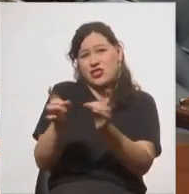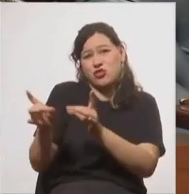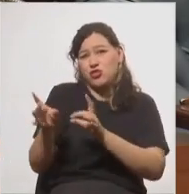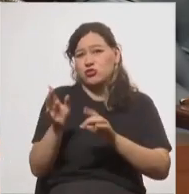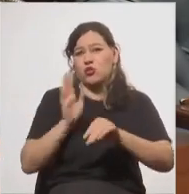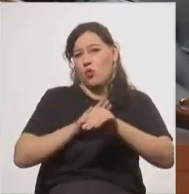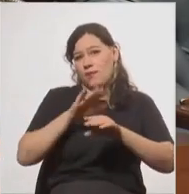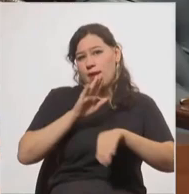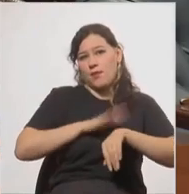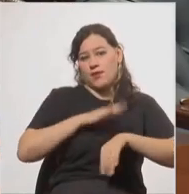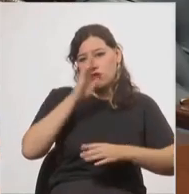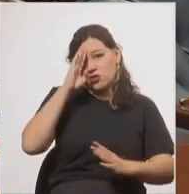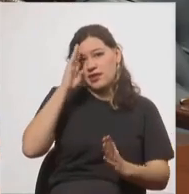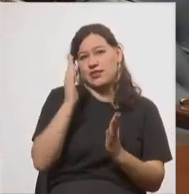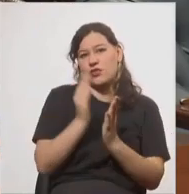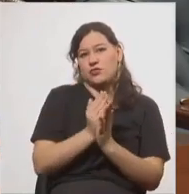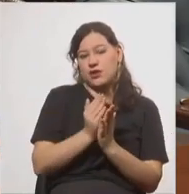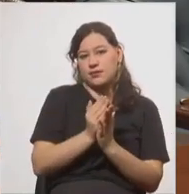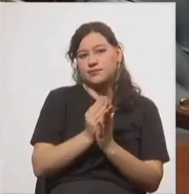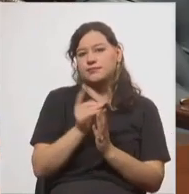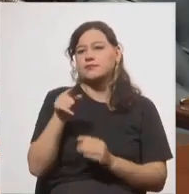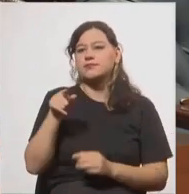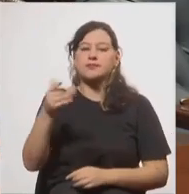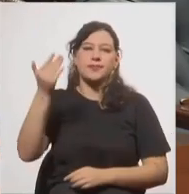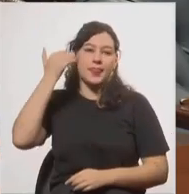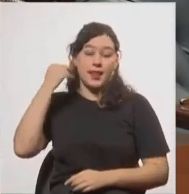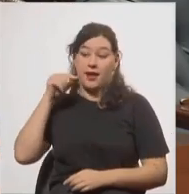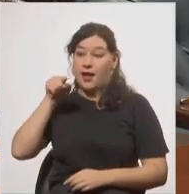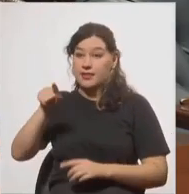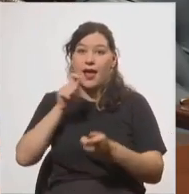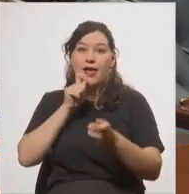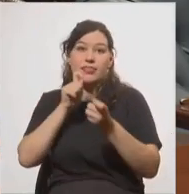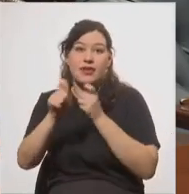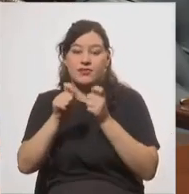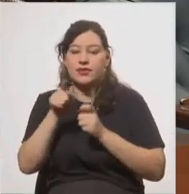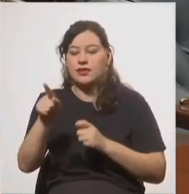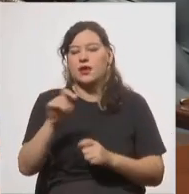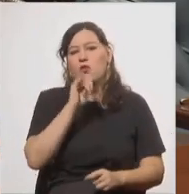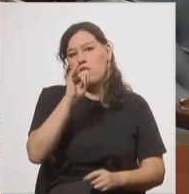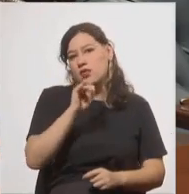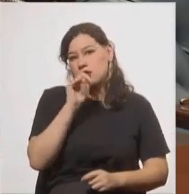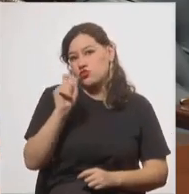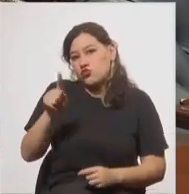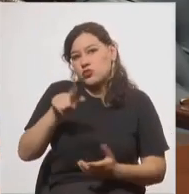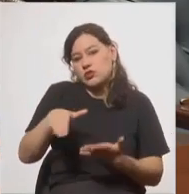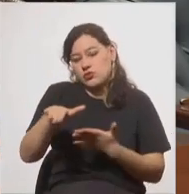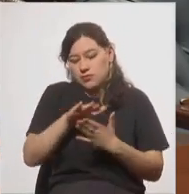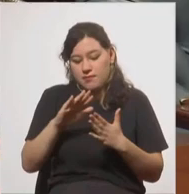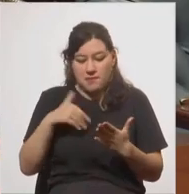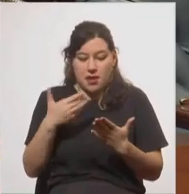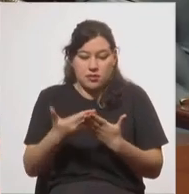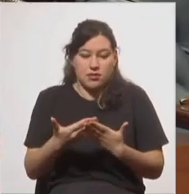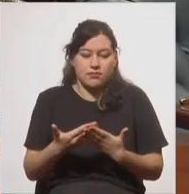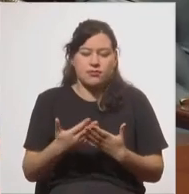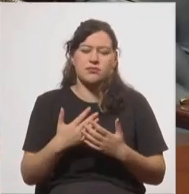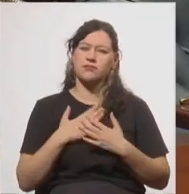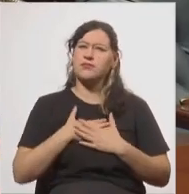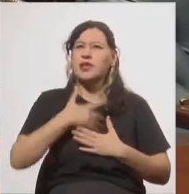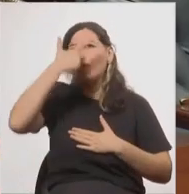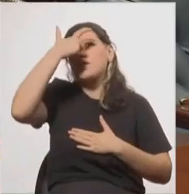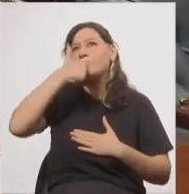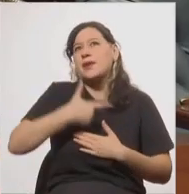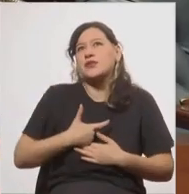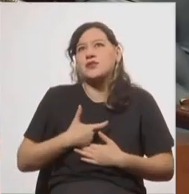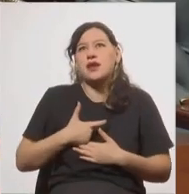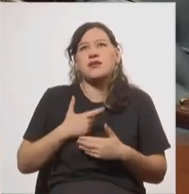cívico-militar. En una entrevista, hablando de sí misma, planteaba: soy una persona